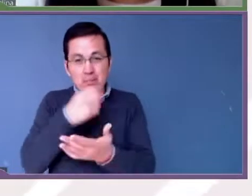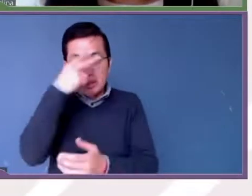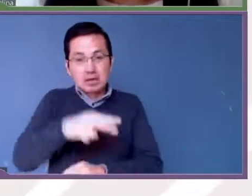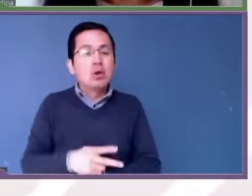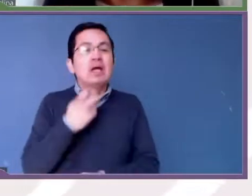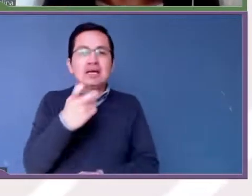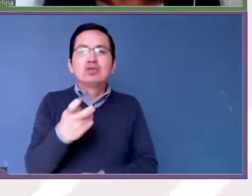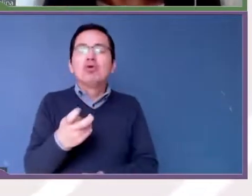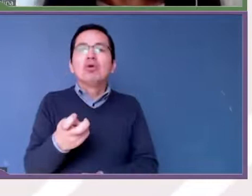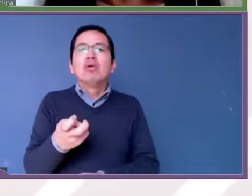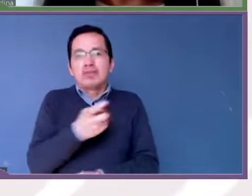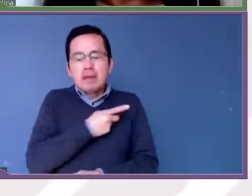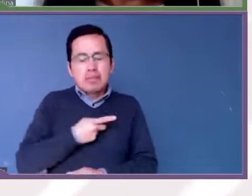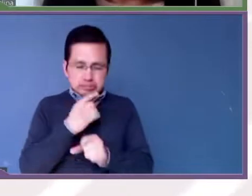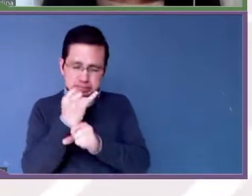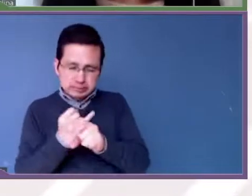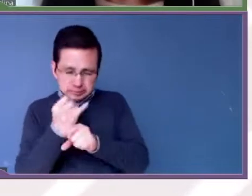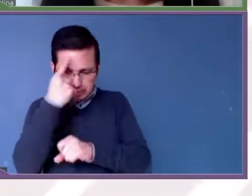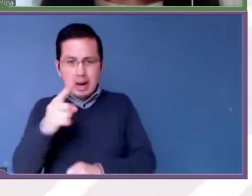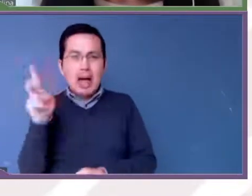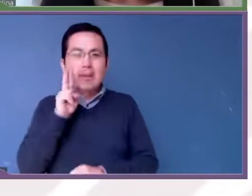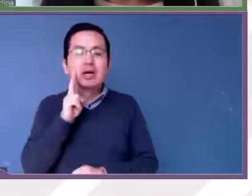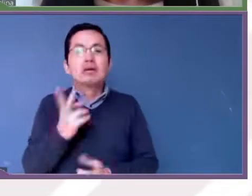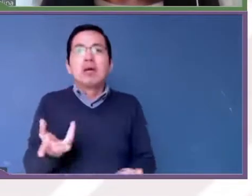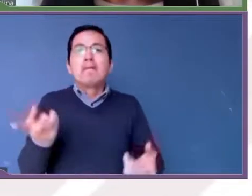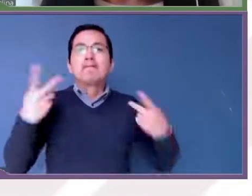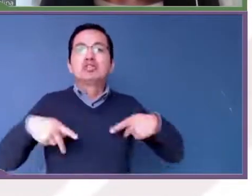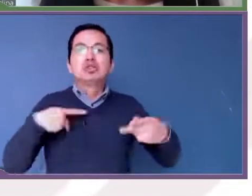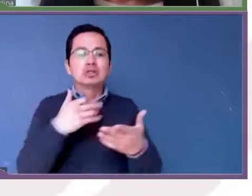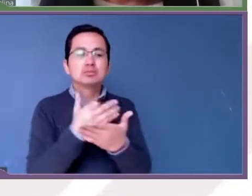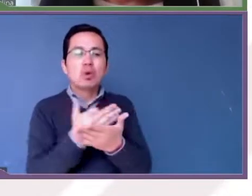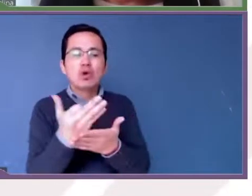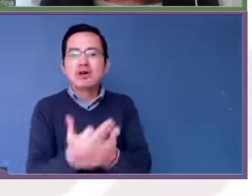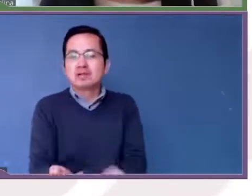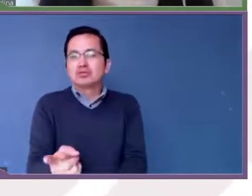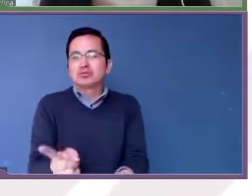manejando percepción de la piel morena. Y finalmente,